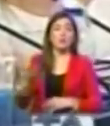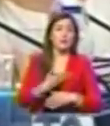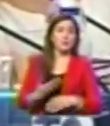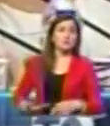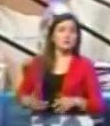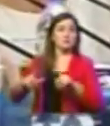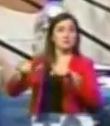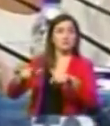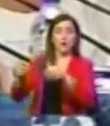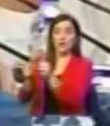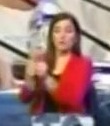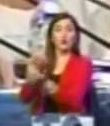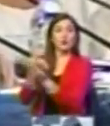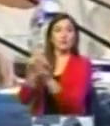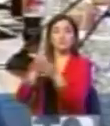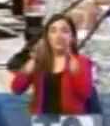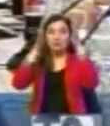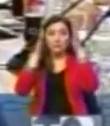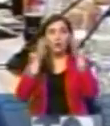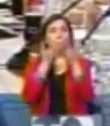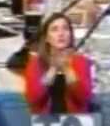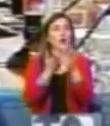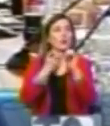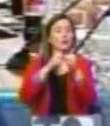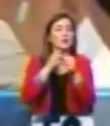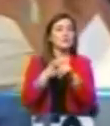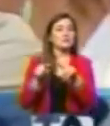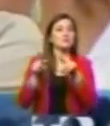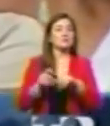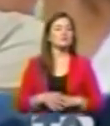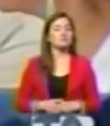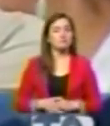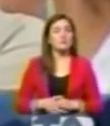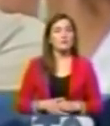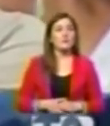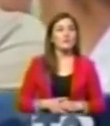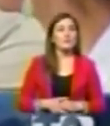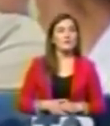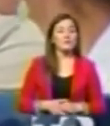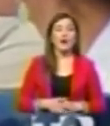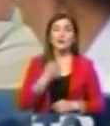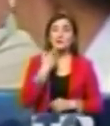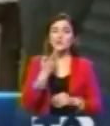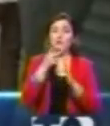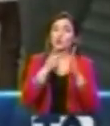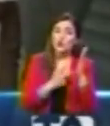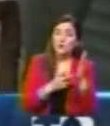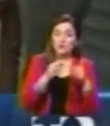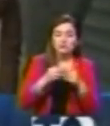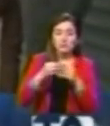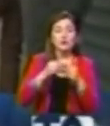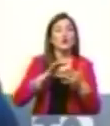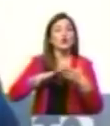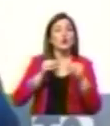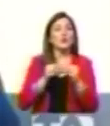atendió junto a su equipo económico. Ellos plantearon los problemas que identifican, aseguran que existe la necesidad de un programa que oriente a